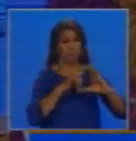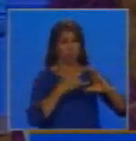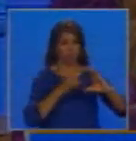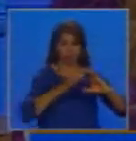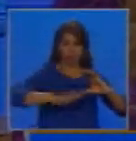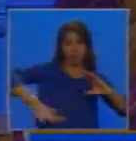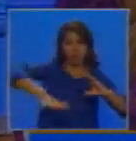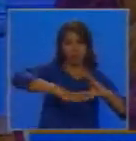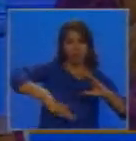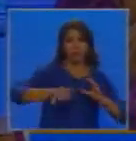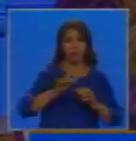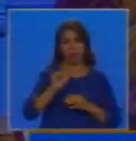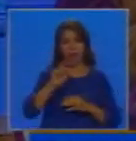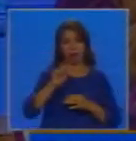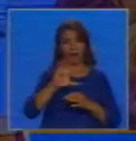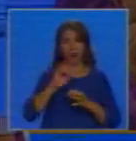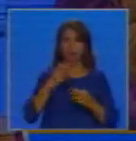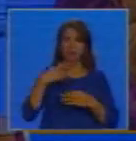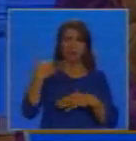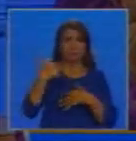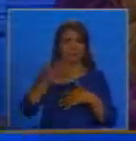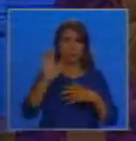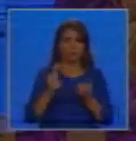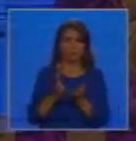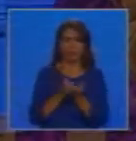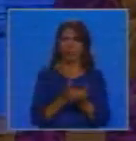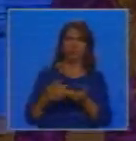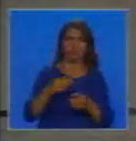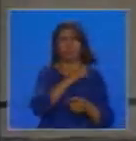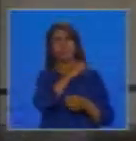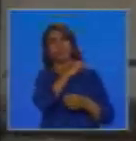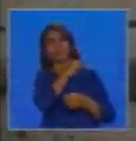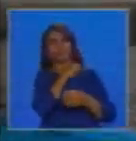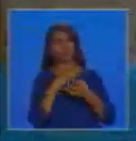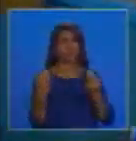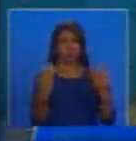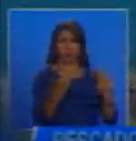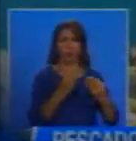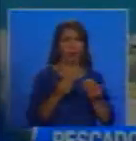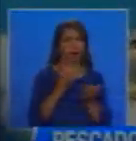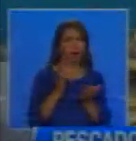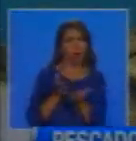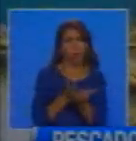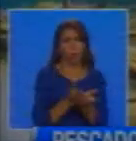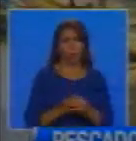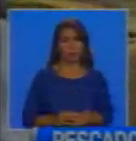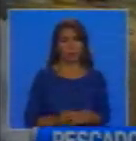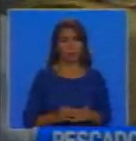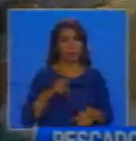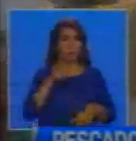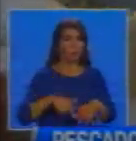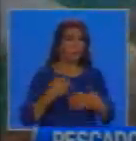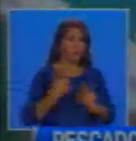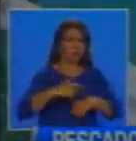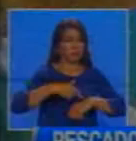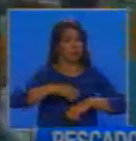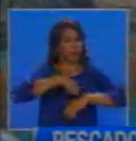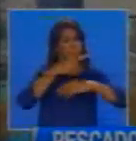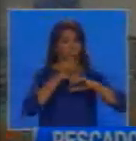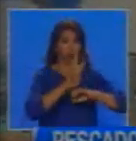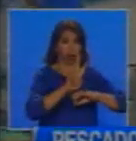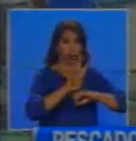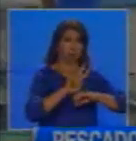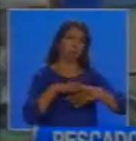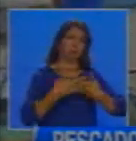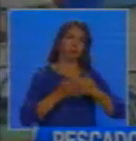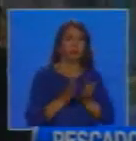manifestaron su preocupación por la creciente delincuencia. Cuentan los pescadores que salen cerca de las 2 de la mañana a